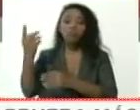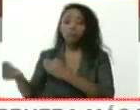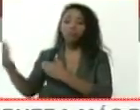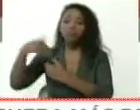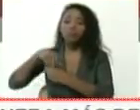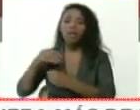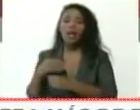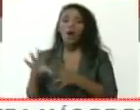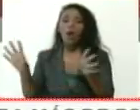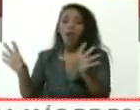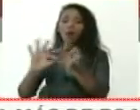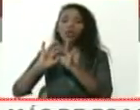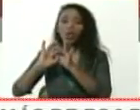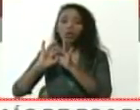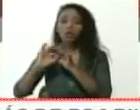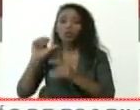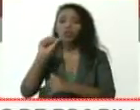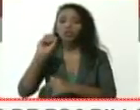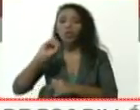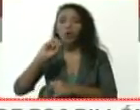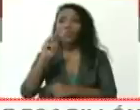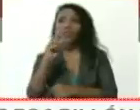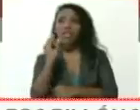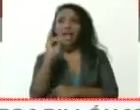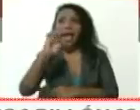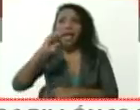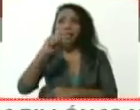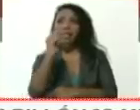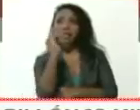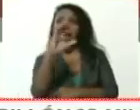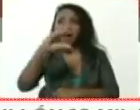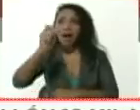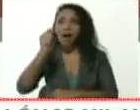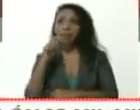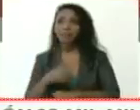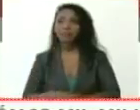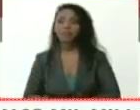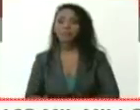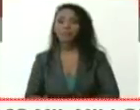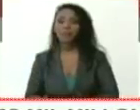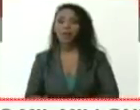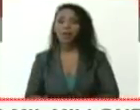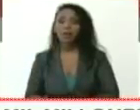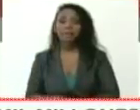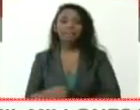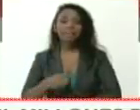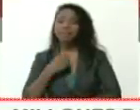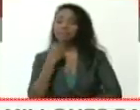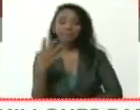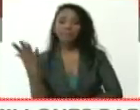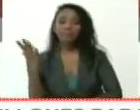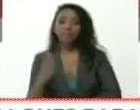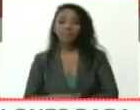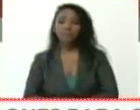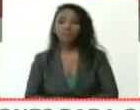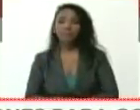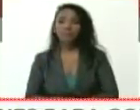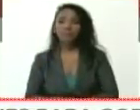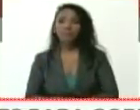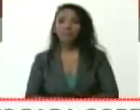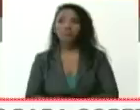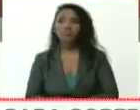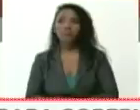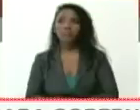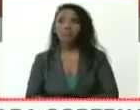Unión Soviética se referían fundamentalmente, aquel mundo multipolar que se enfrentaba. Bueno, ese tratado lo